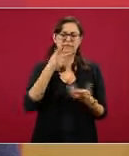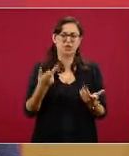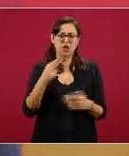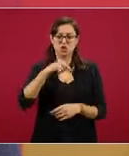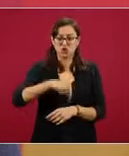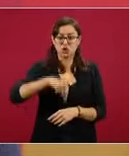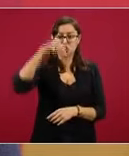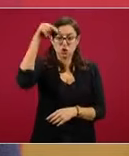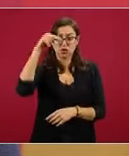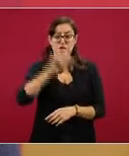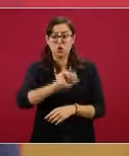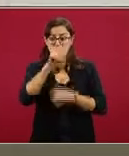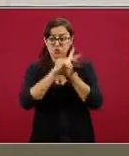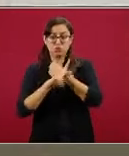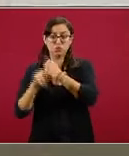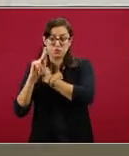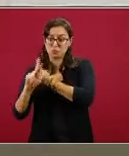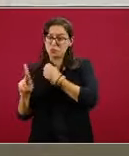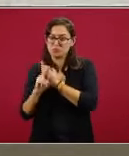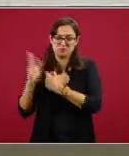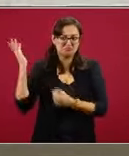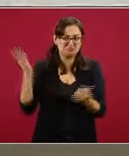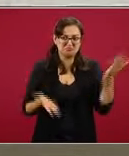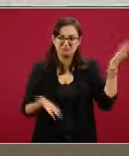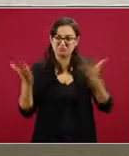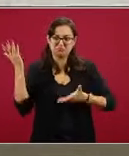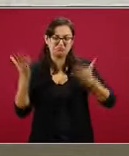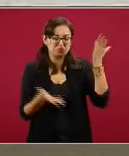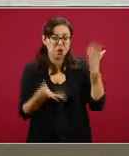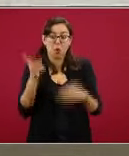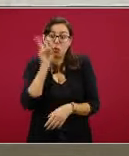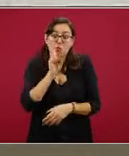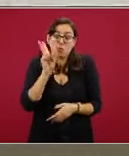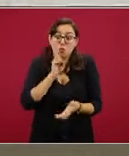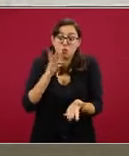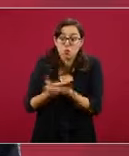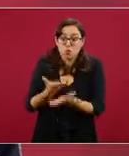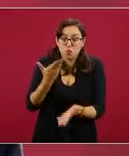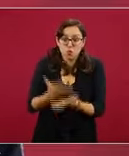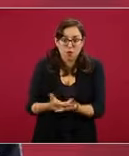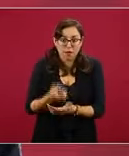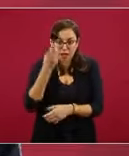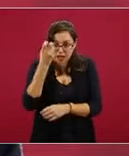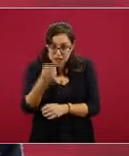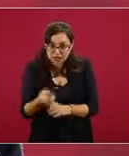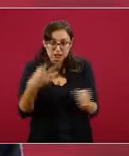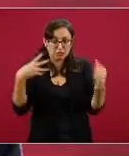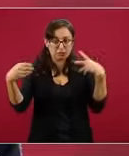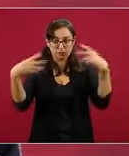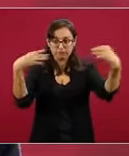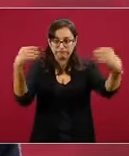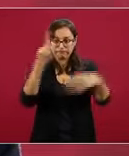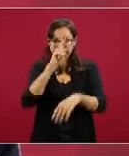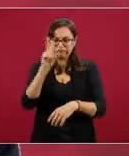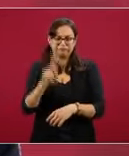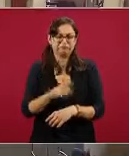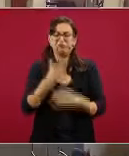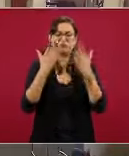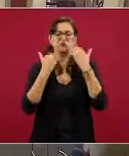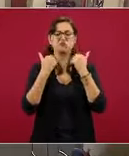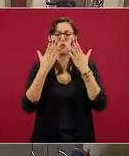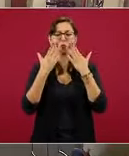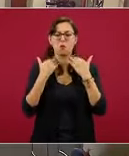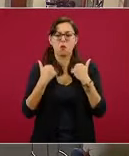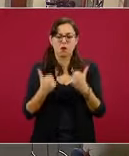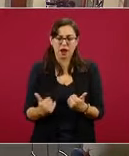personas de otros países, porque esto realmente no ha demostrado en ningún país del mundo tener algún tipo de efectividad como para